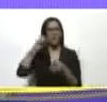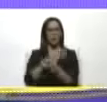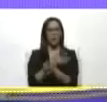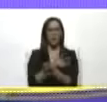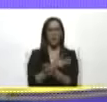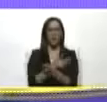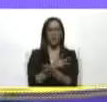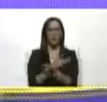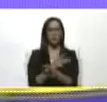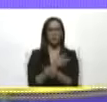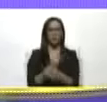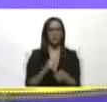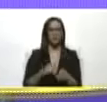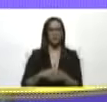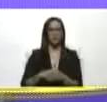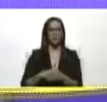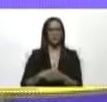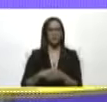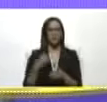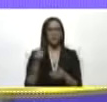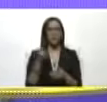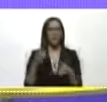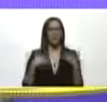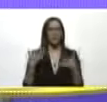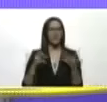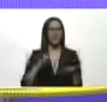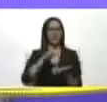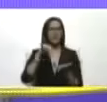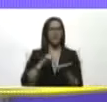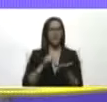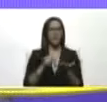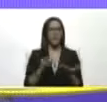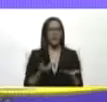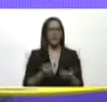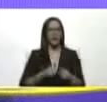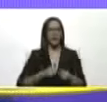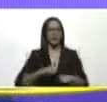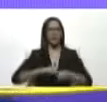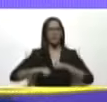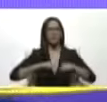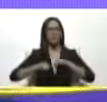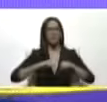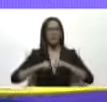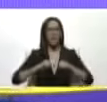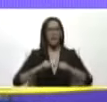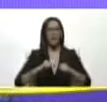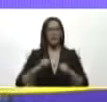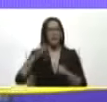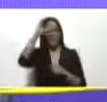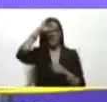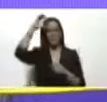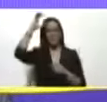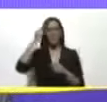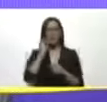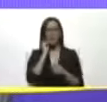arena Gamer como un evento nacional para estimular el talento de los jóvenes en deportes